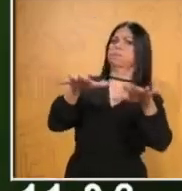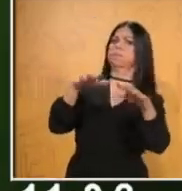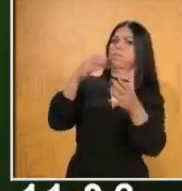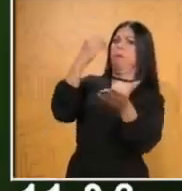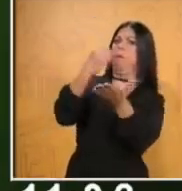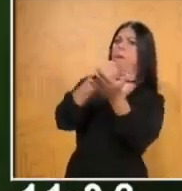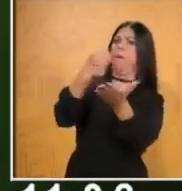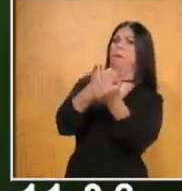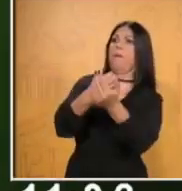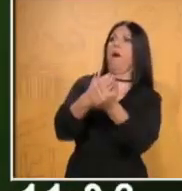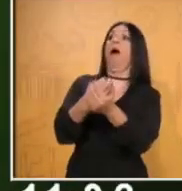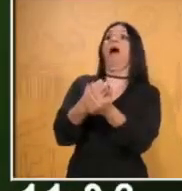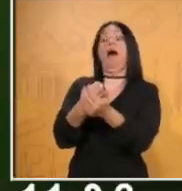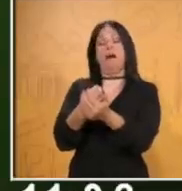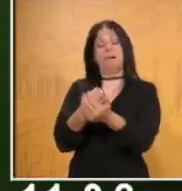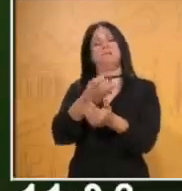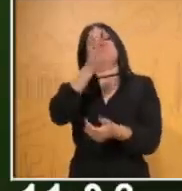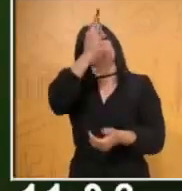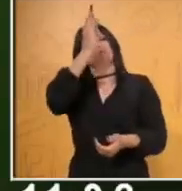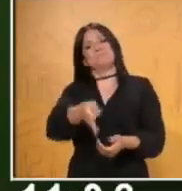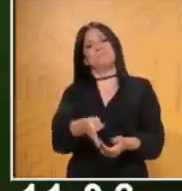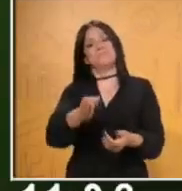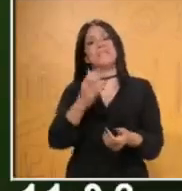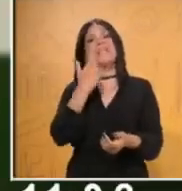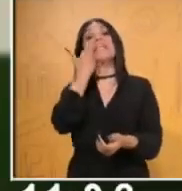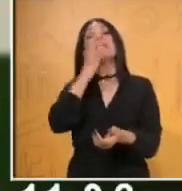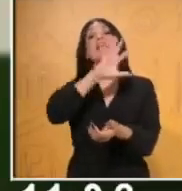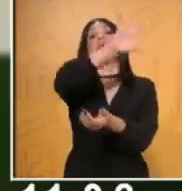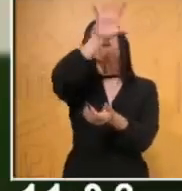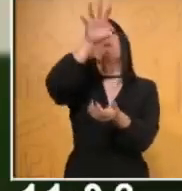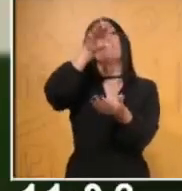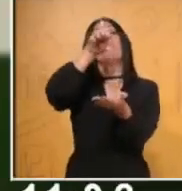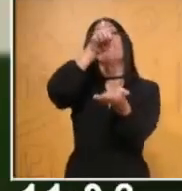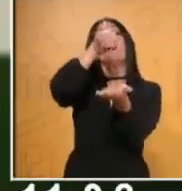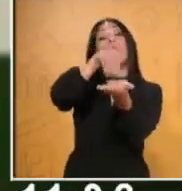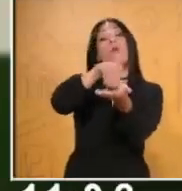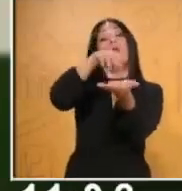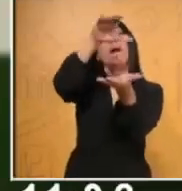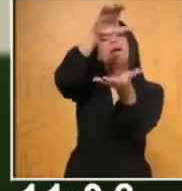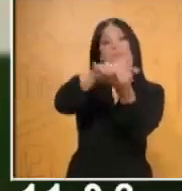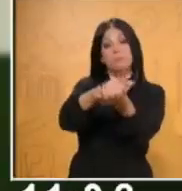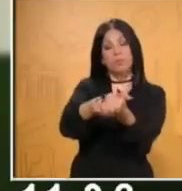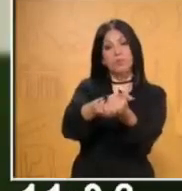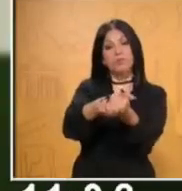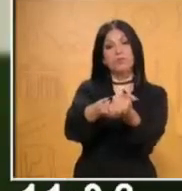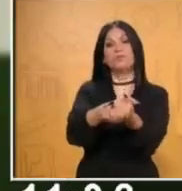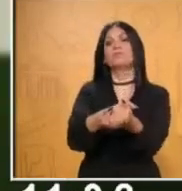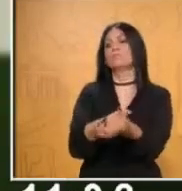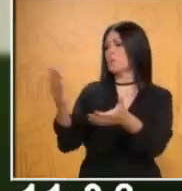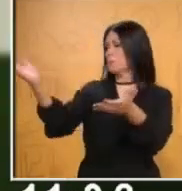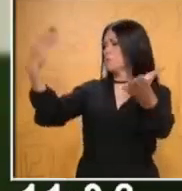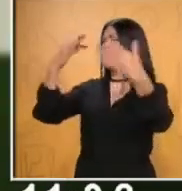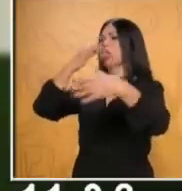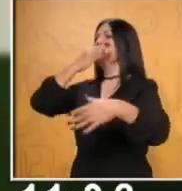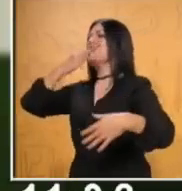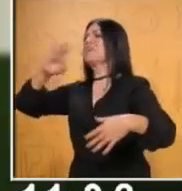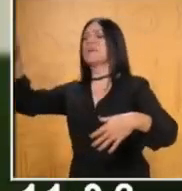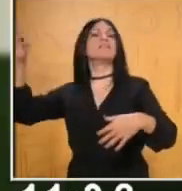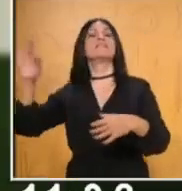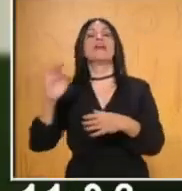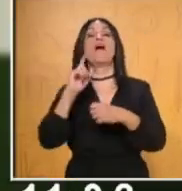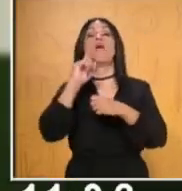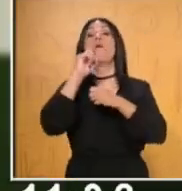súbditos para la celebración de los esponsales. Vivieron ambos felices y al cabo de un